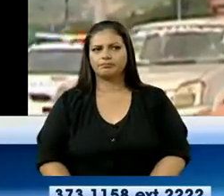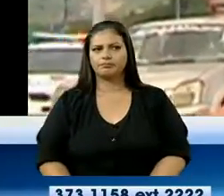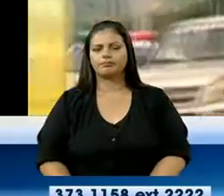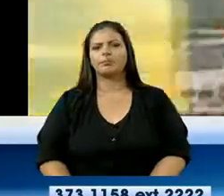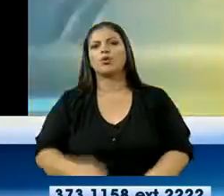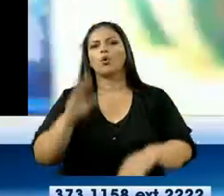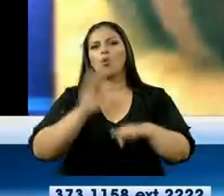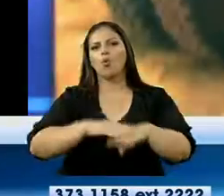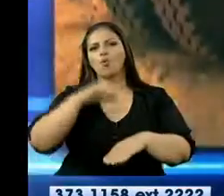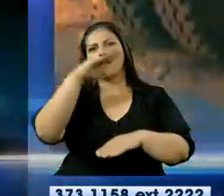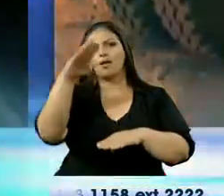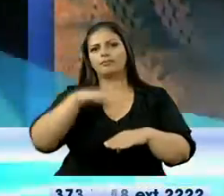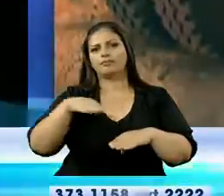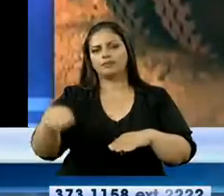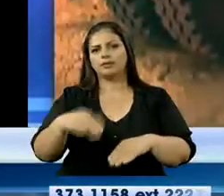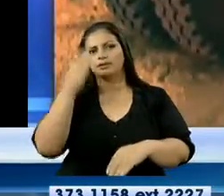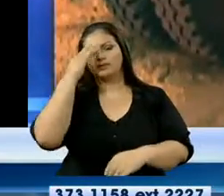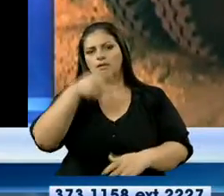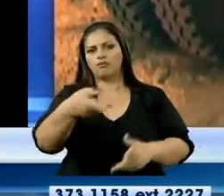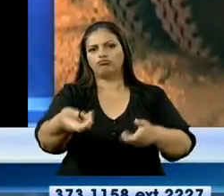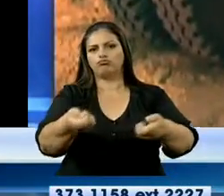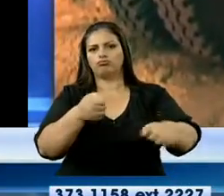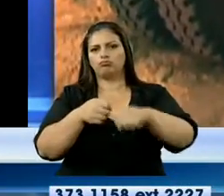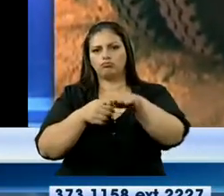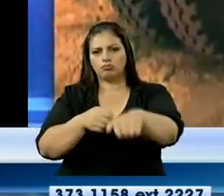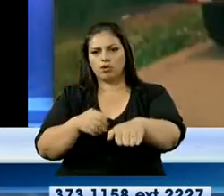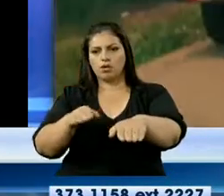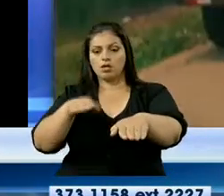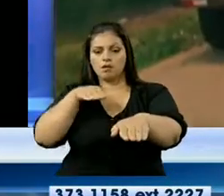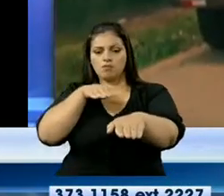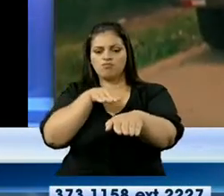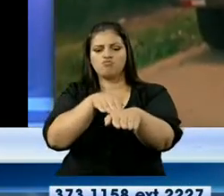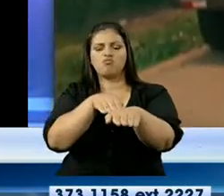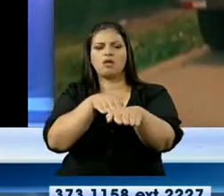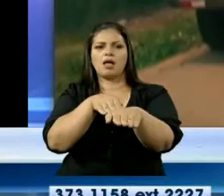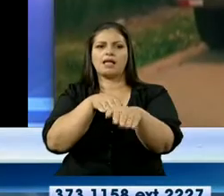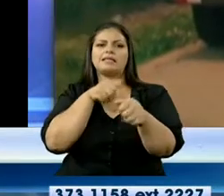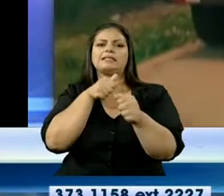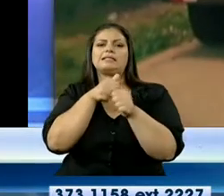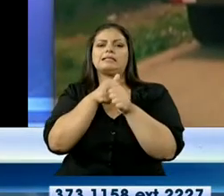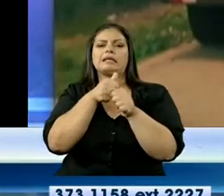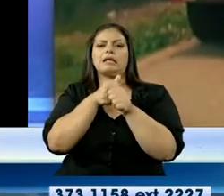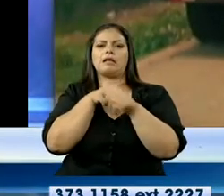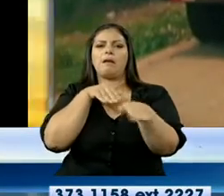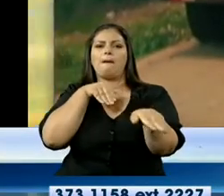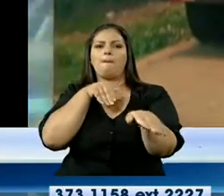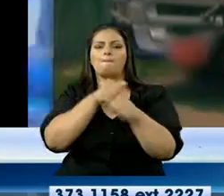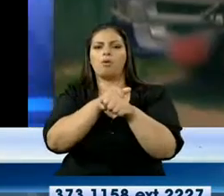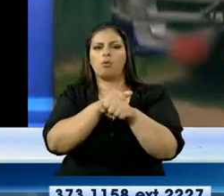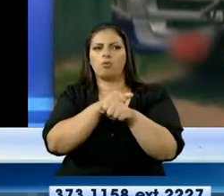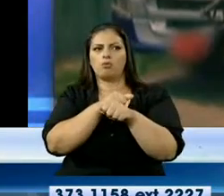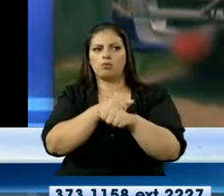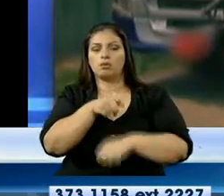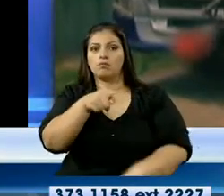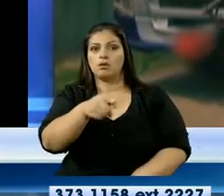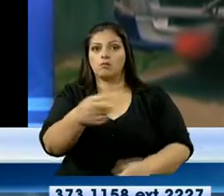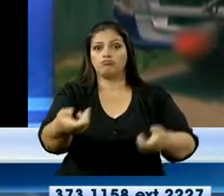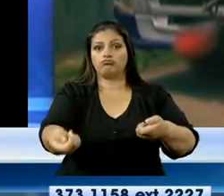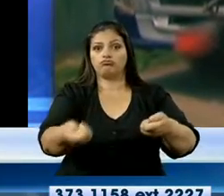distancia correspondiente. Asimismo, el tráiler indica que no prendió las guías. Entonces, ahí hay responsabilidad de parte y parte. Un